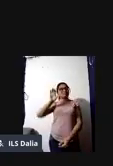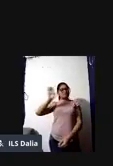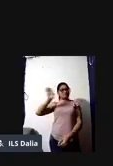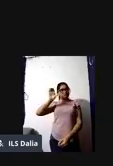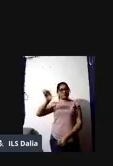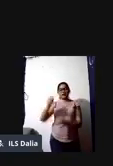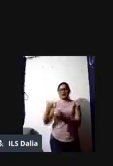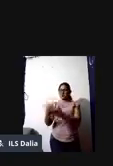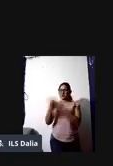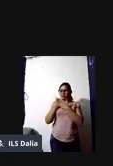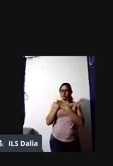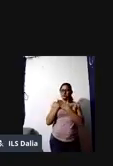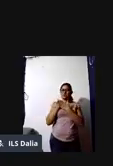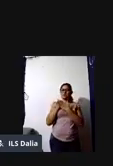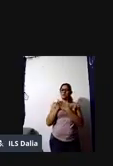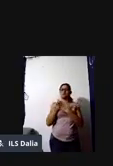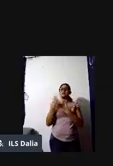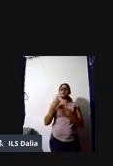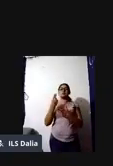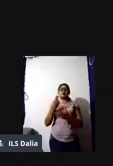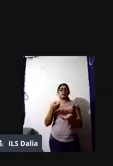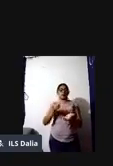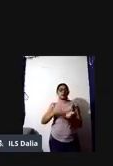luz. Puede ser